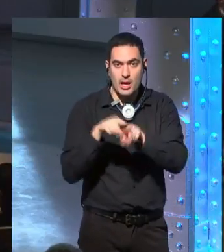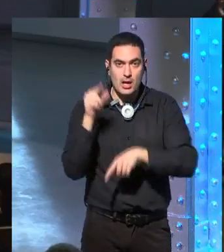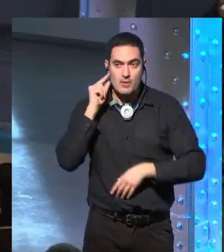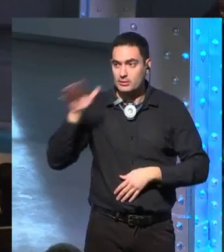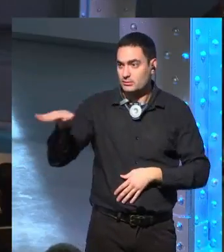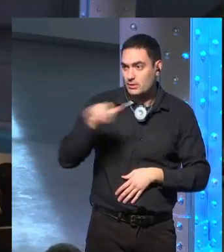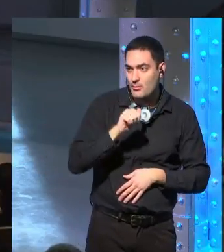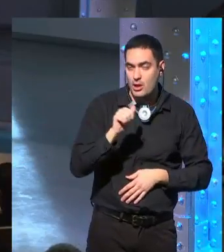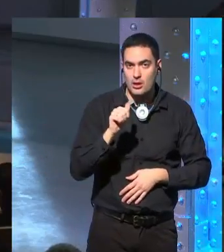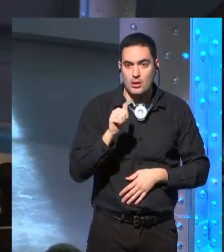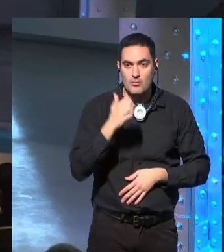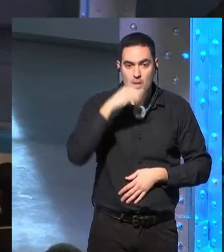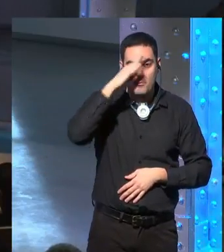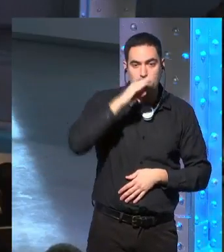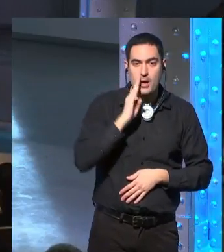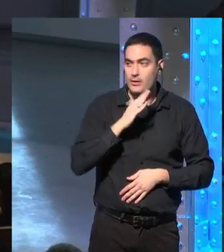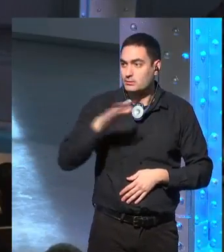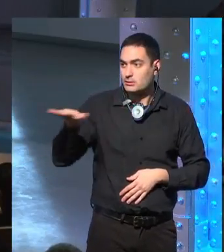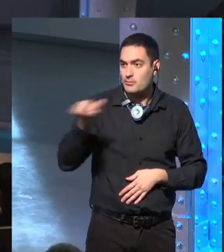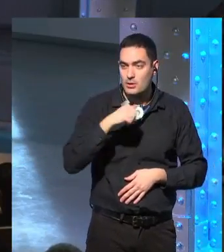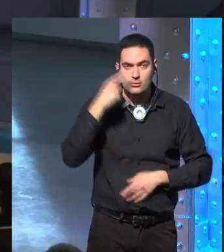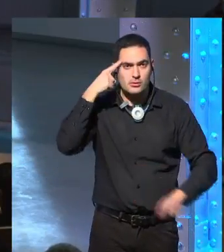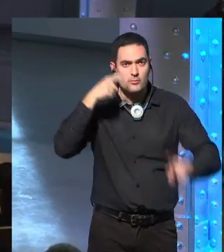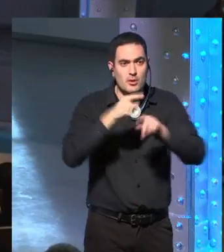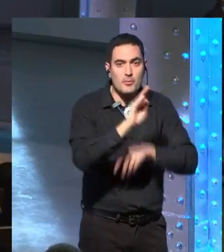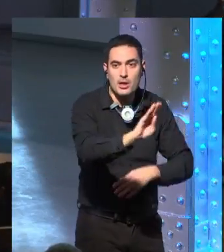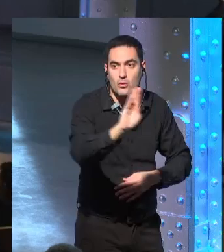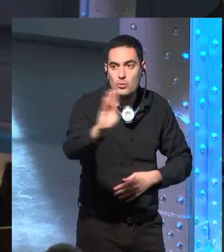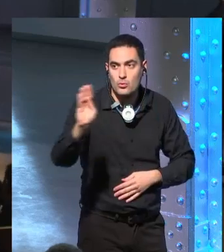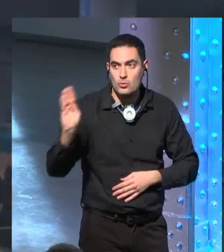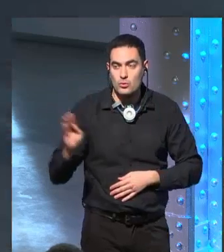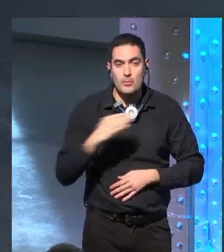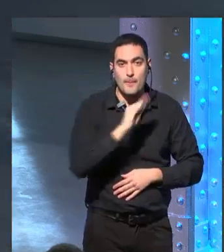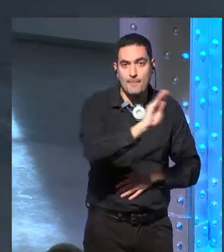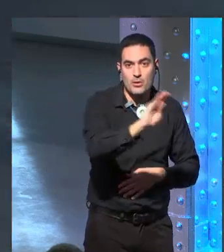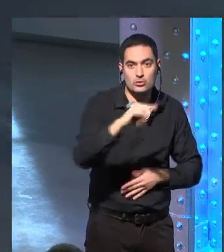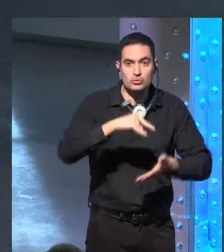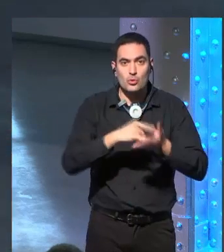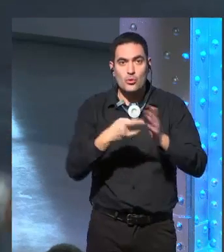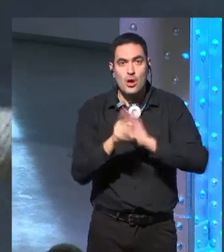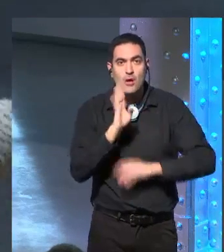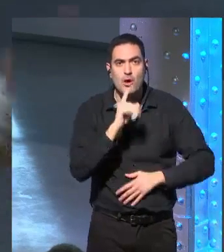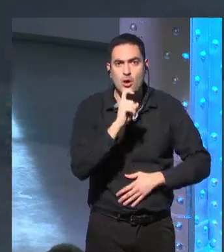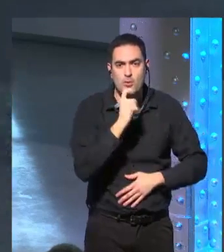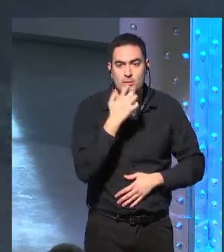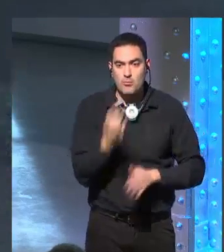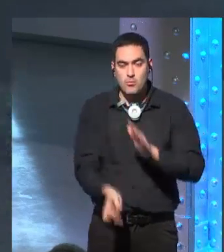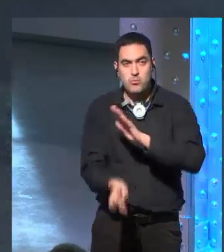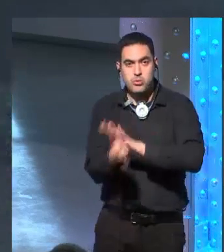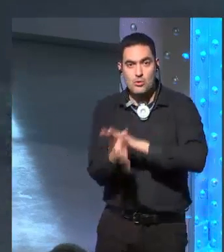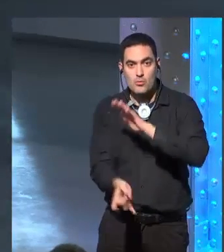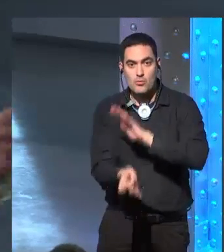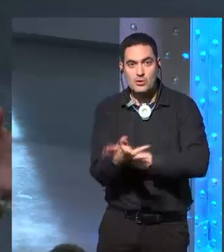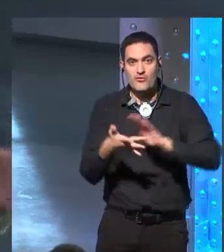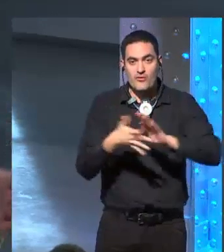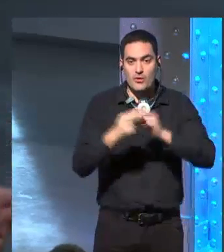a un hermano, a un padre, a una madre, para preguntarles cómo habéis resuelto esto cuando os ha surgido. Esto es